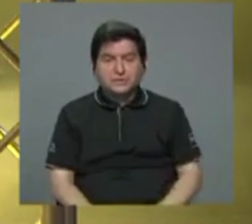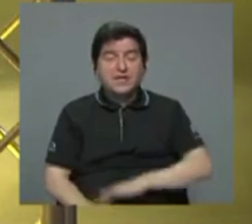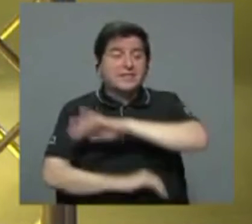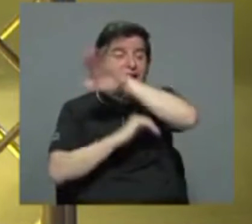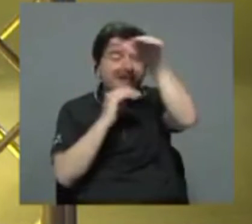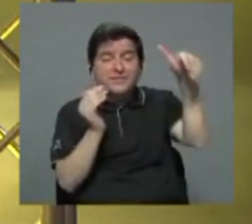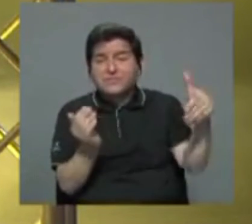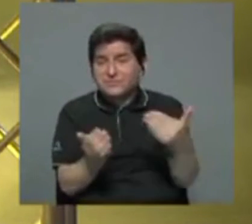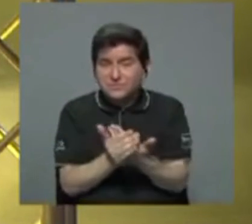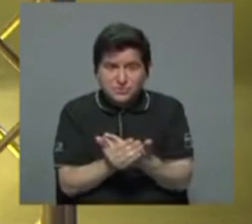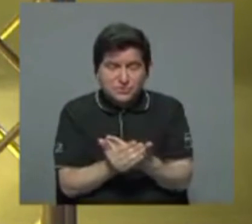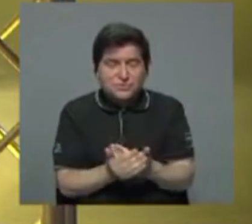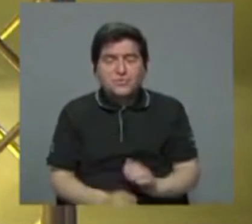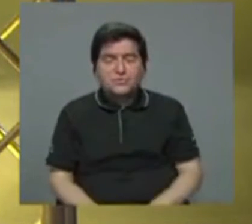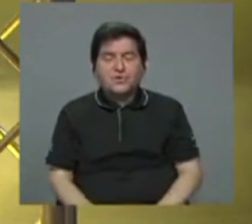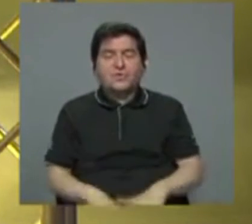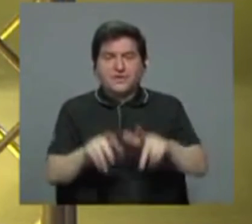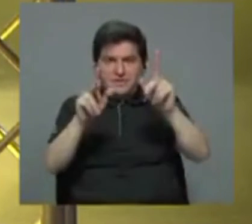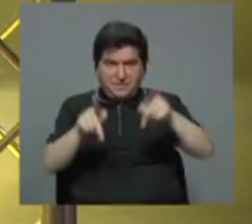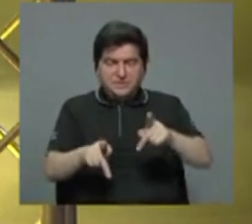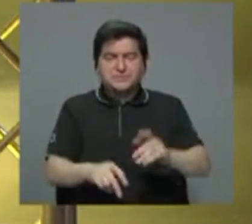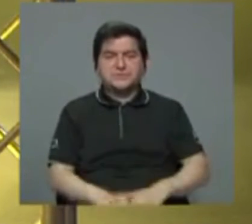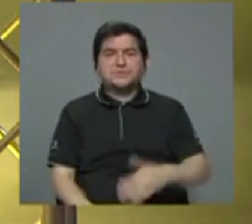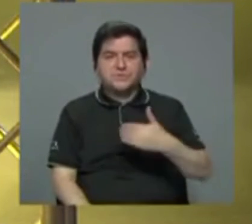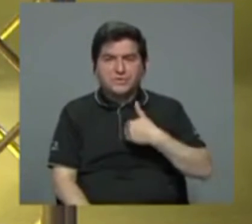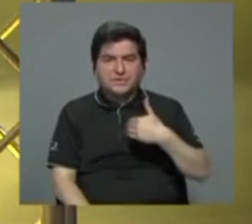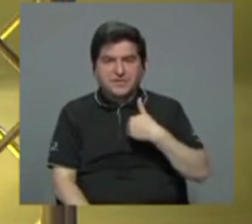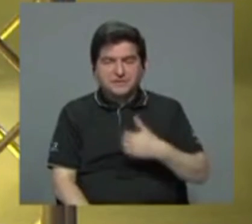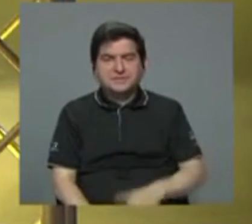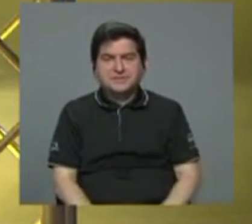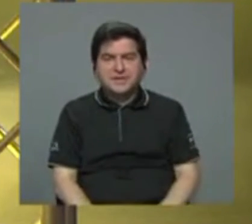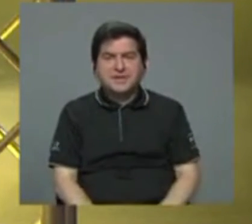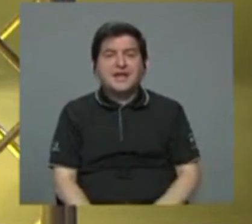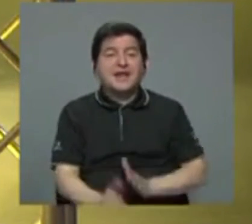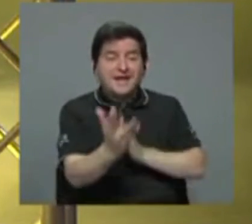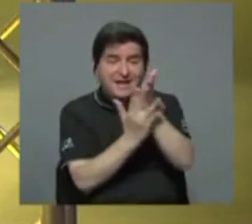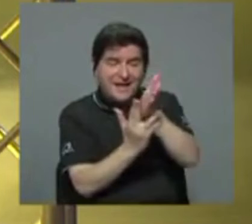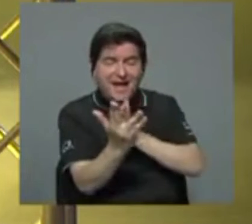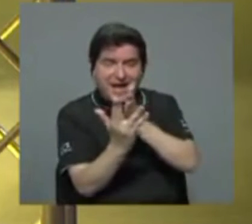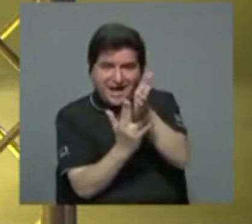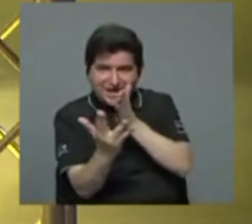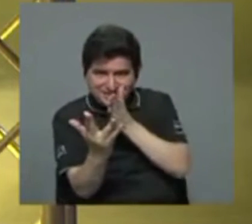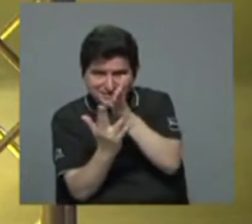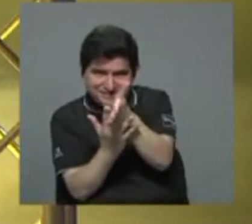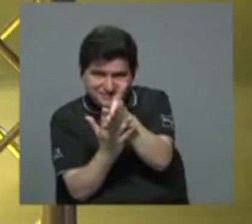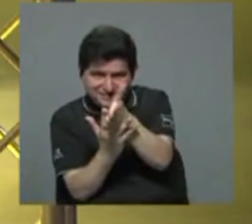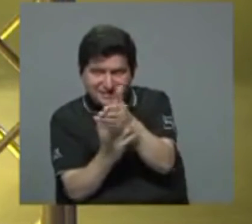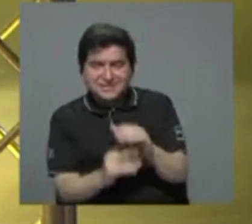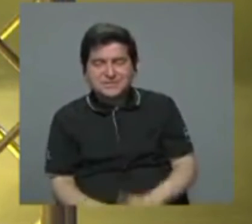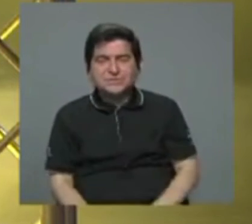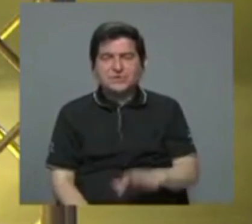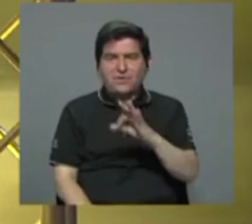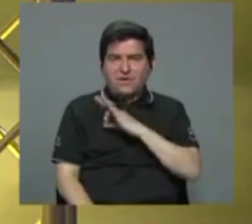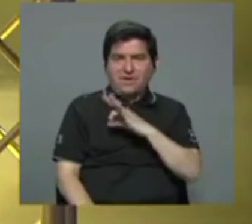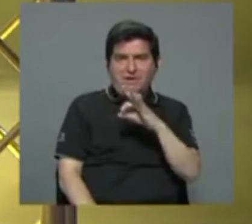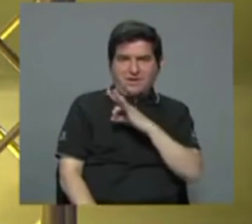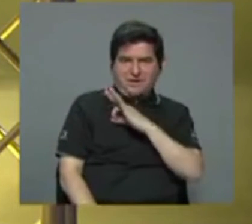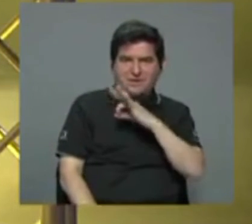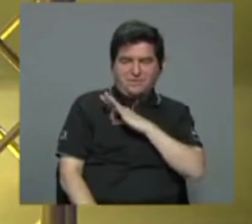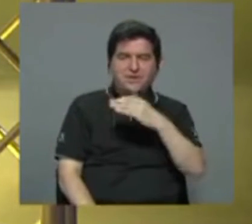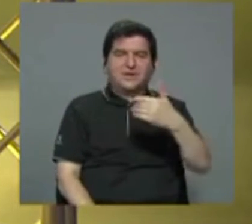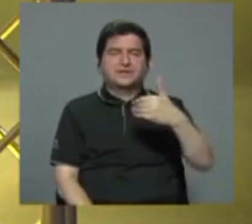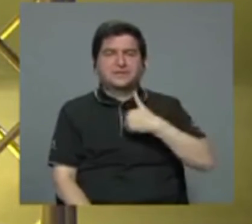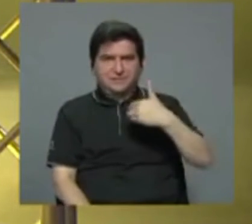todos los individuos del mundo pues tengan accesos a los bienes que